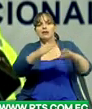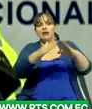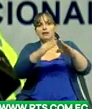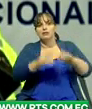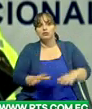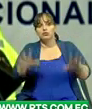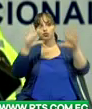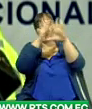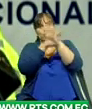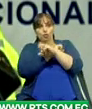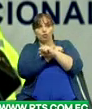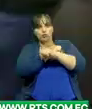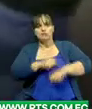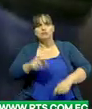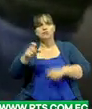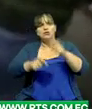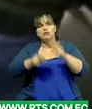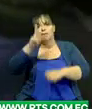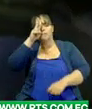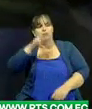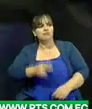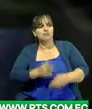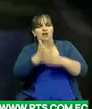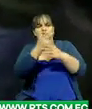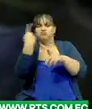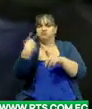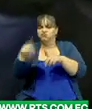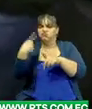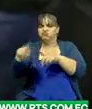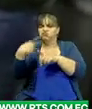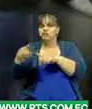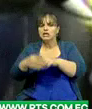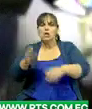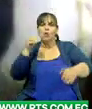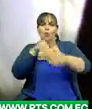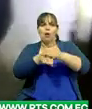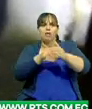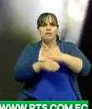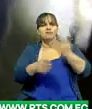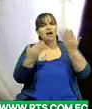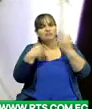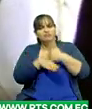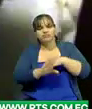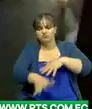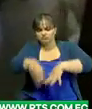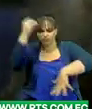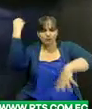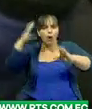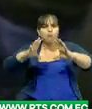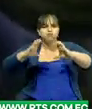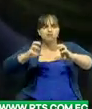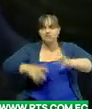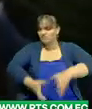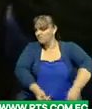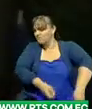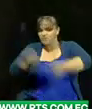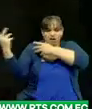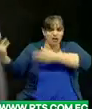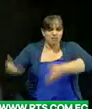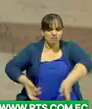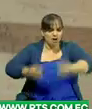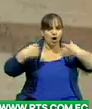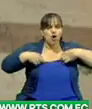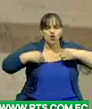noches diferentes armas de fuego. En el interior, a remover todo, colchones, cajones, armarios, ropa, y los resultados iban